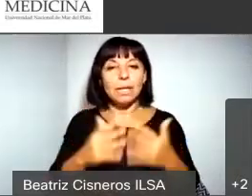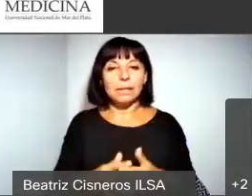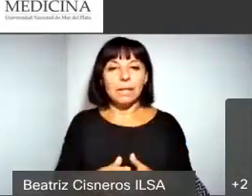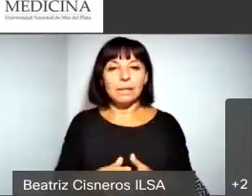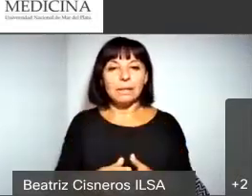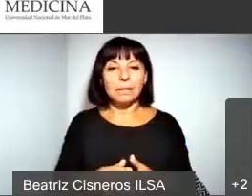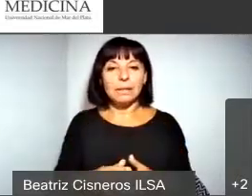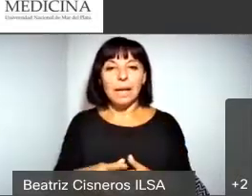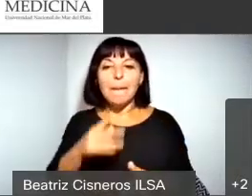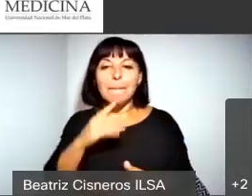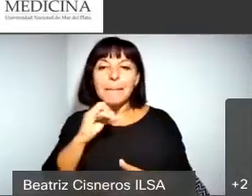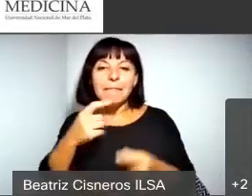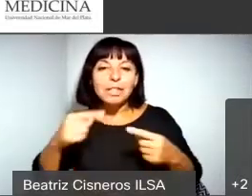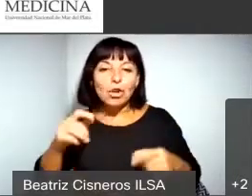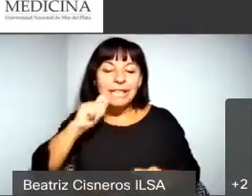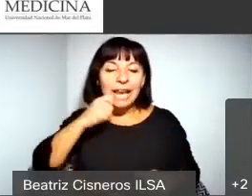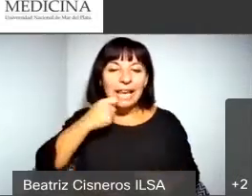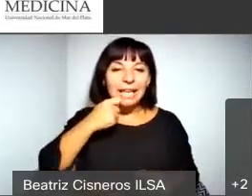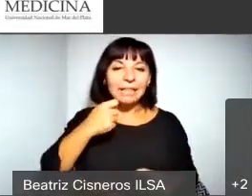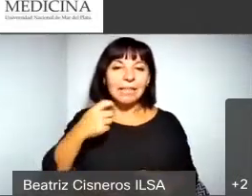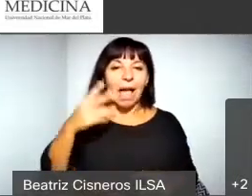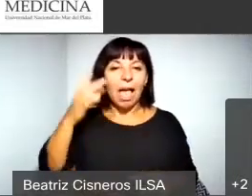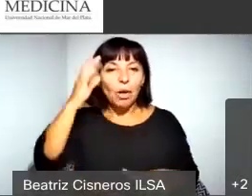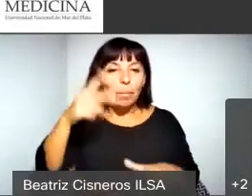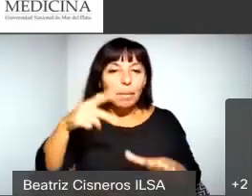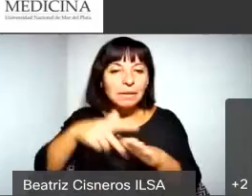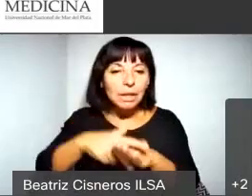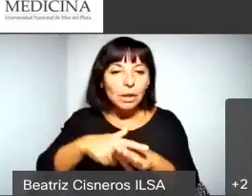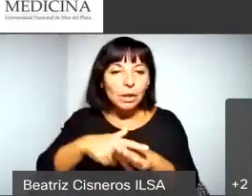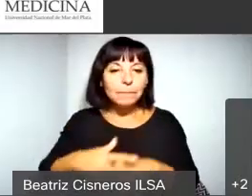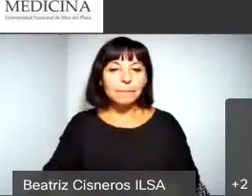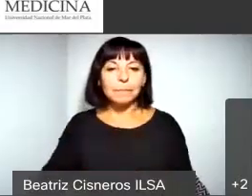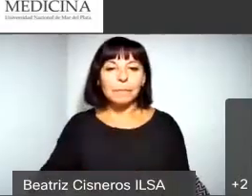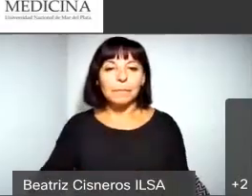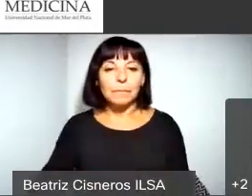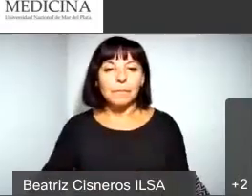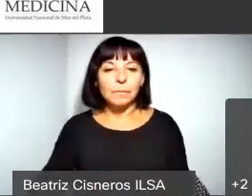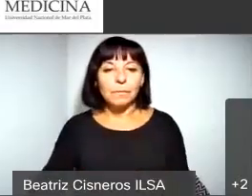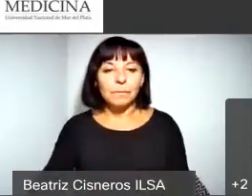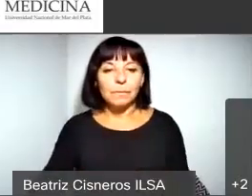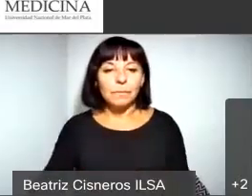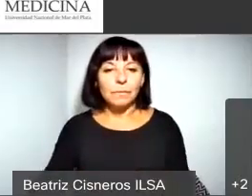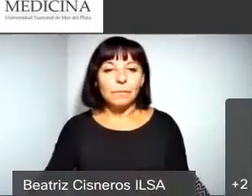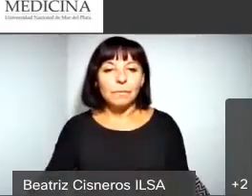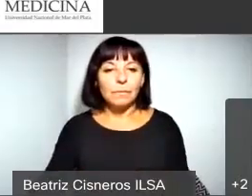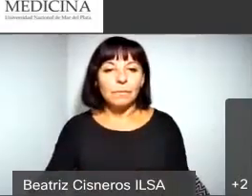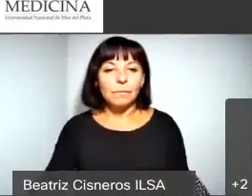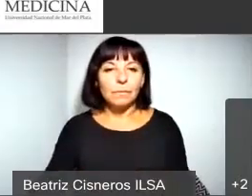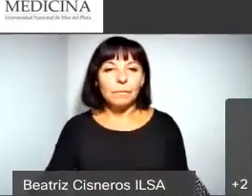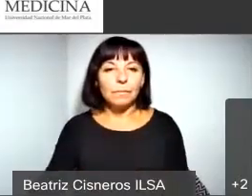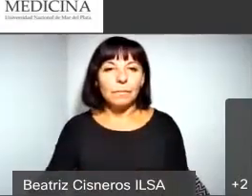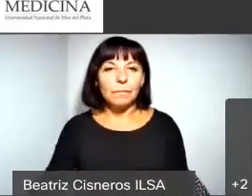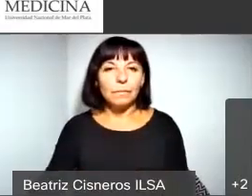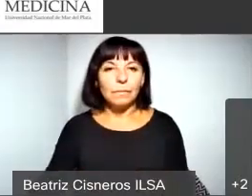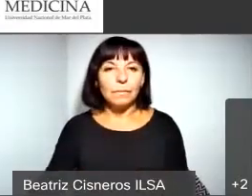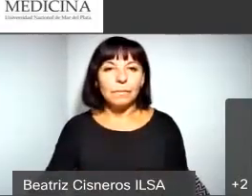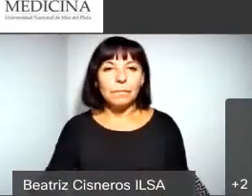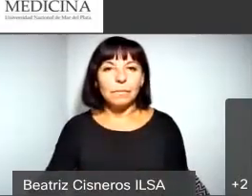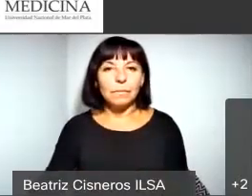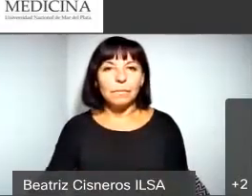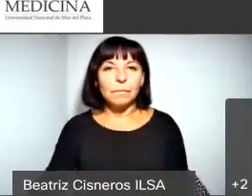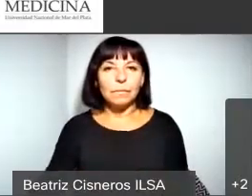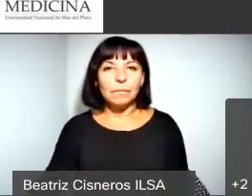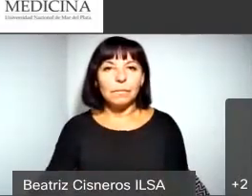Cris, disculpa que te interrumpí. No, perfecto, sí, sí, realmente sí, muy clara la clase, sobre todo por lo que estamos diciendo,